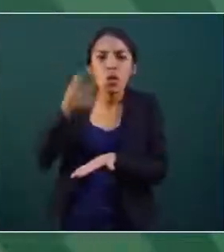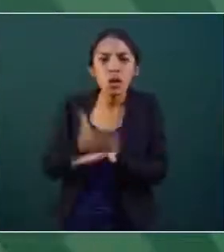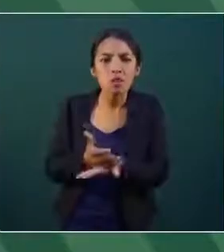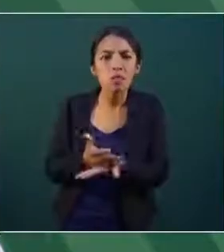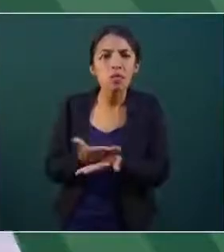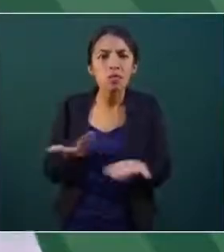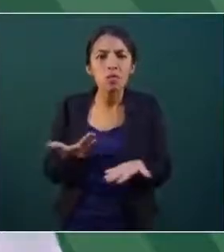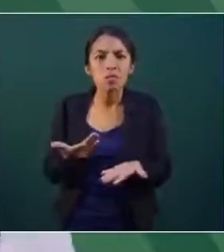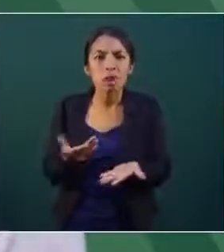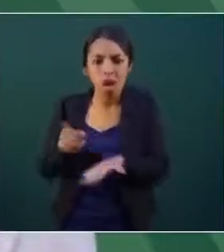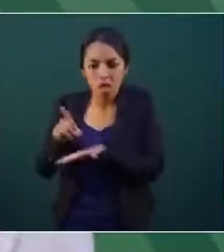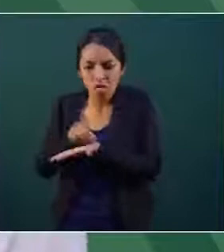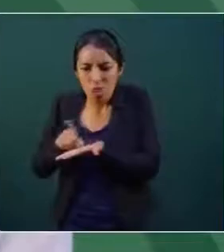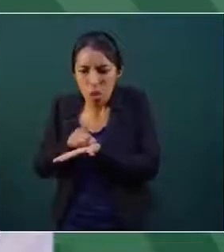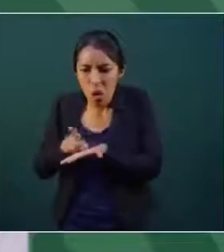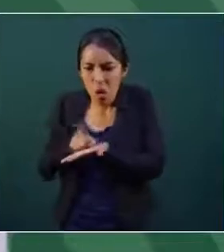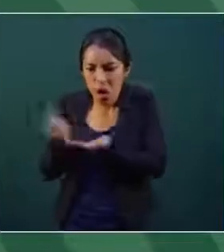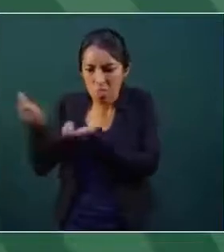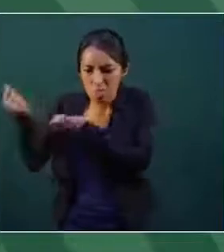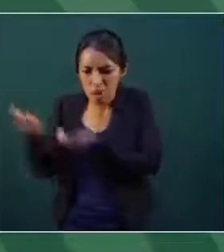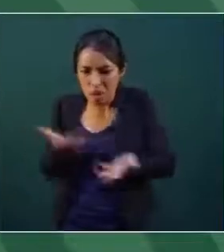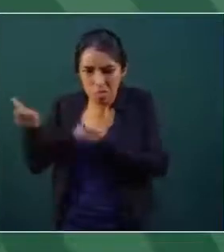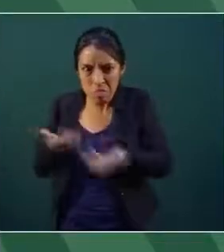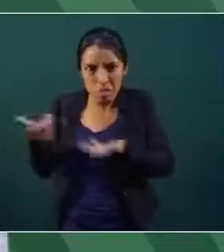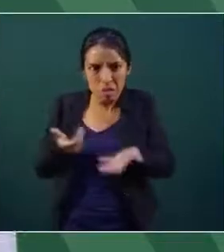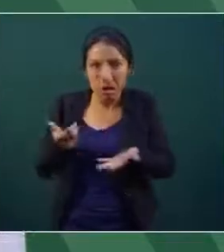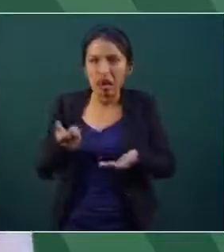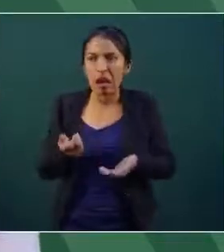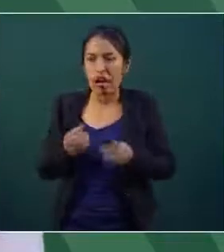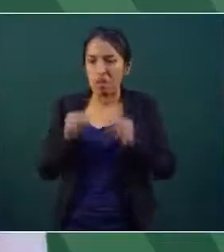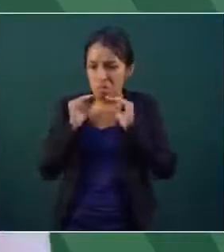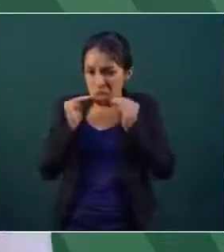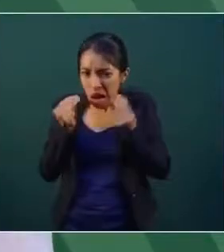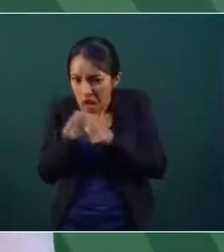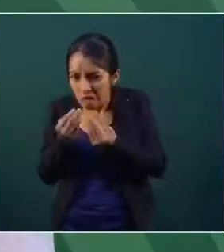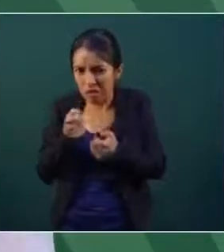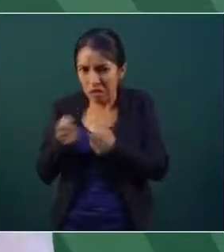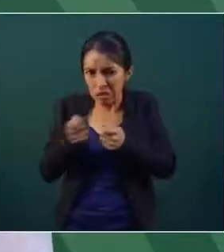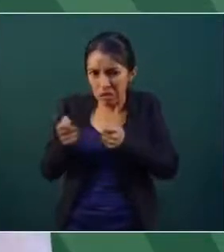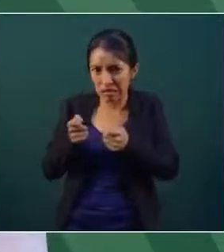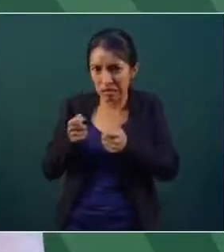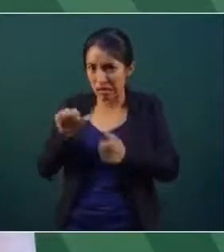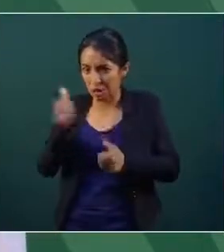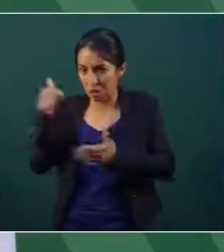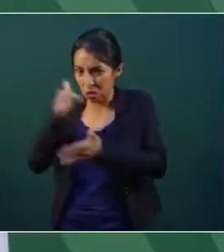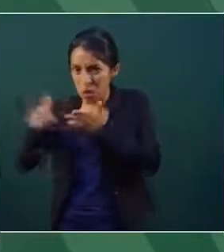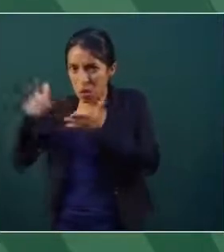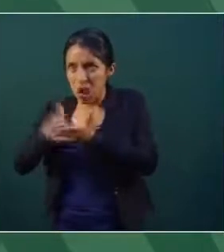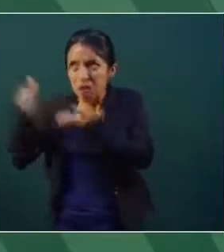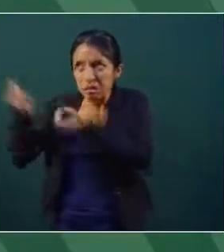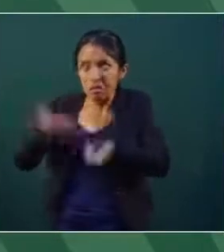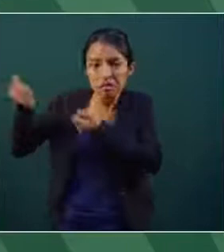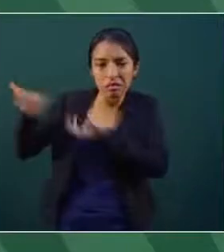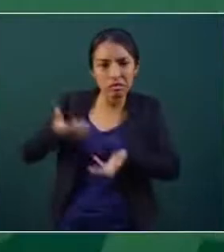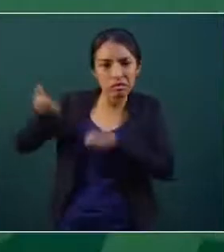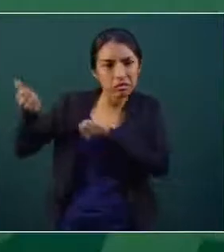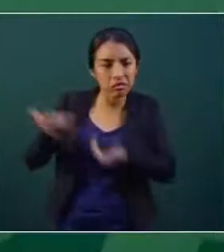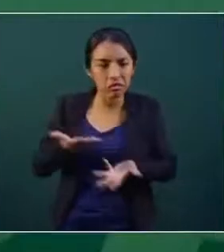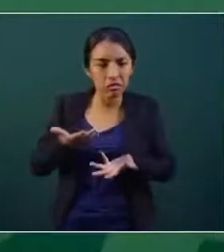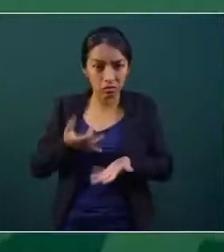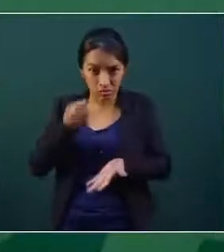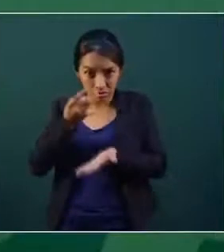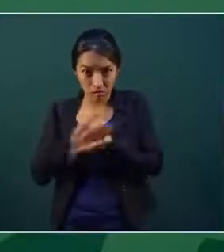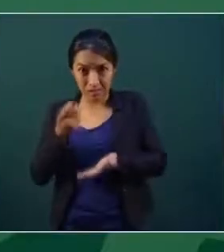contrabando, de droga, sobre todo las drogas sintéticas que vienen del Pacífico, que son las que